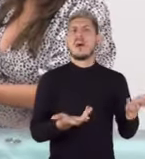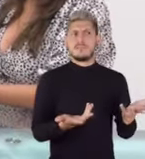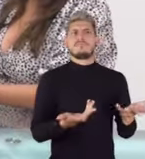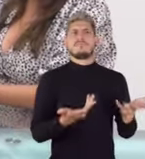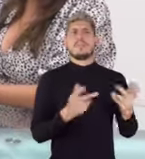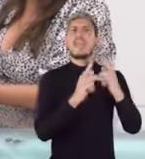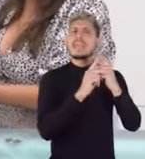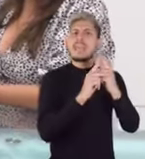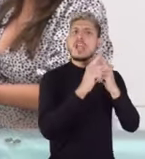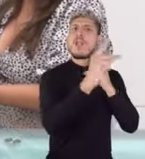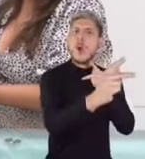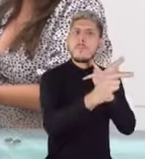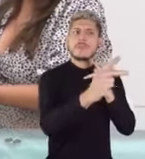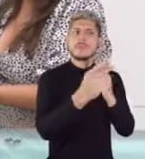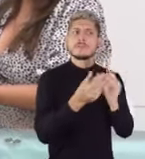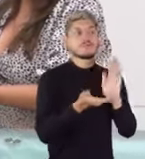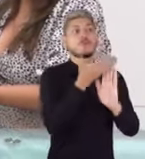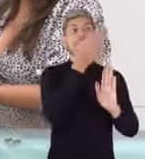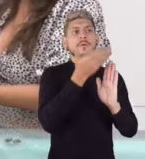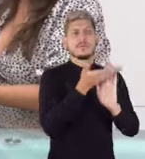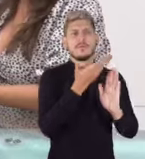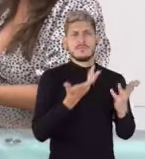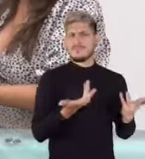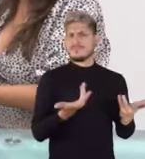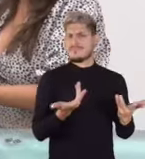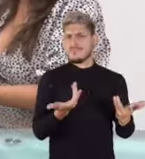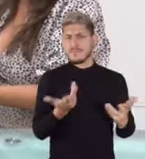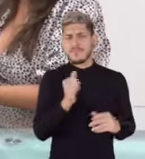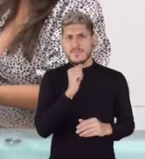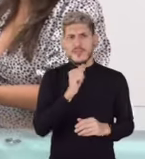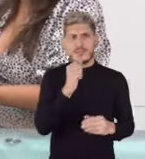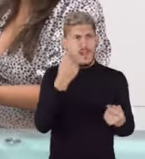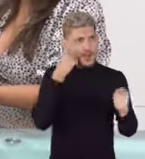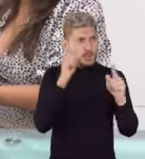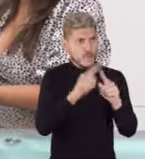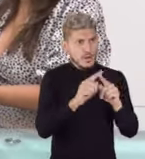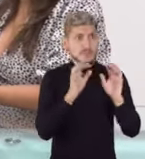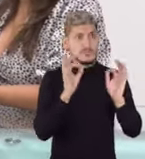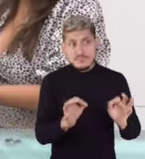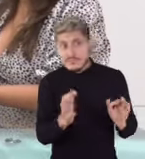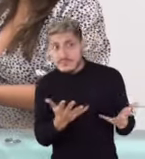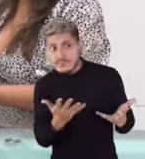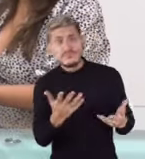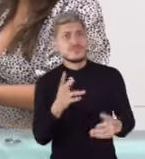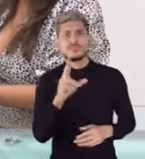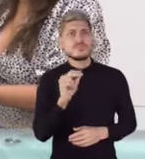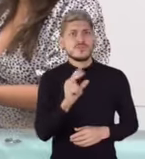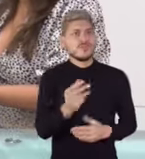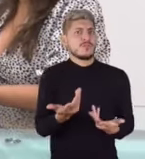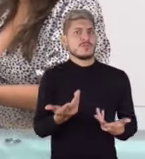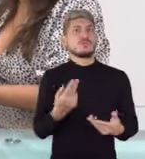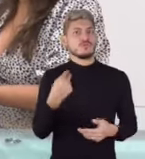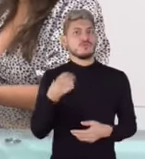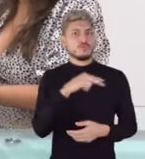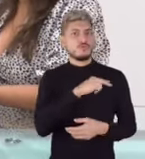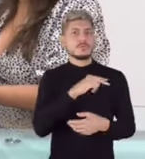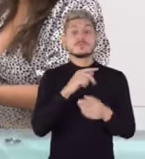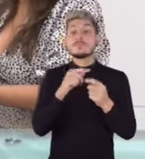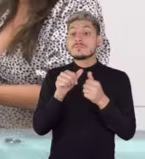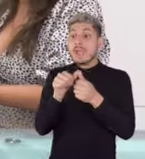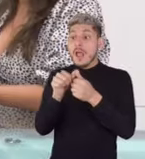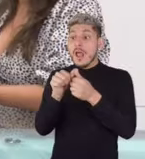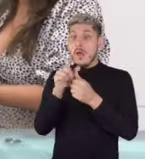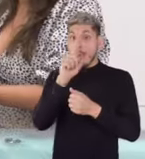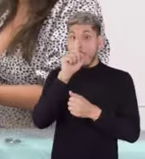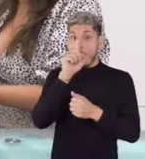va subiendo la tarifa, va subiendo, y esto realmente no refleja la realidad. A nosotros nos pasa, de Angamarca al Tingo no existe un kilómetro